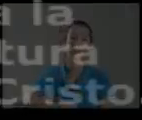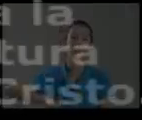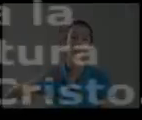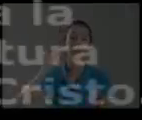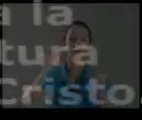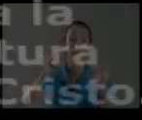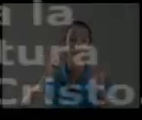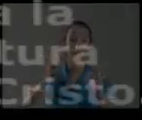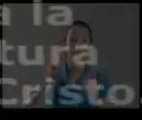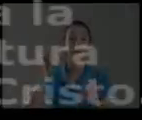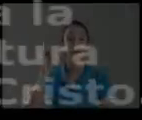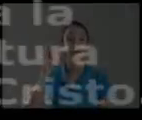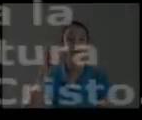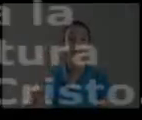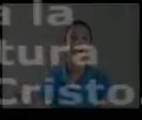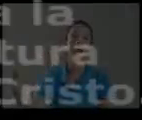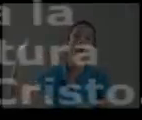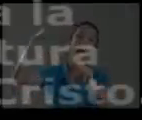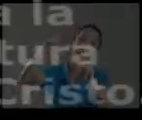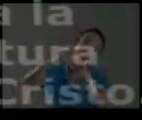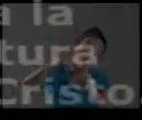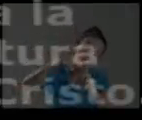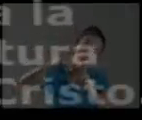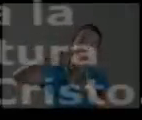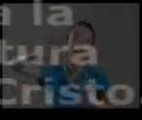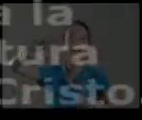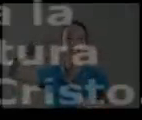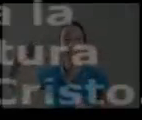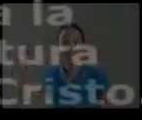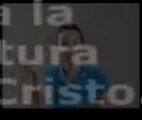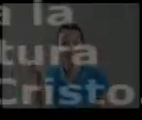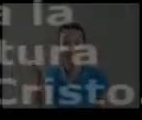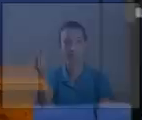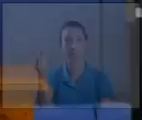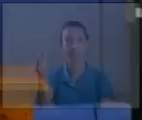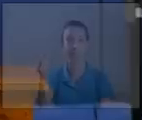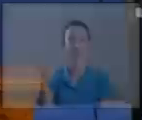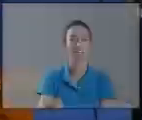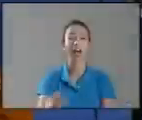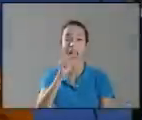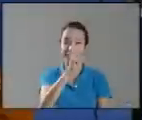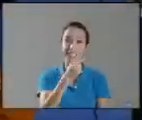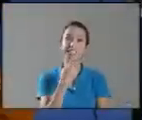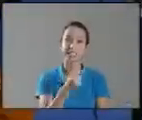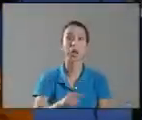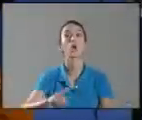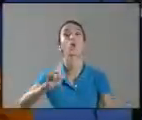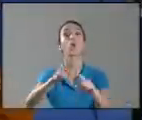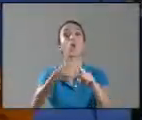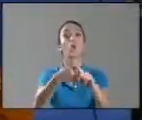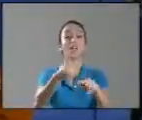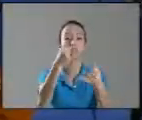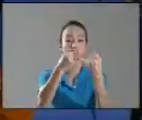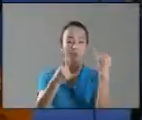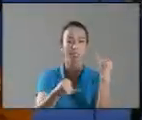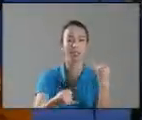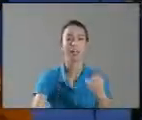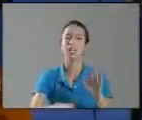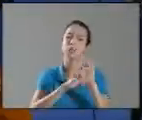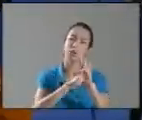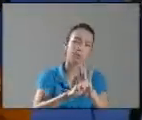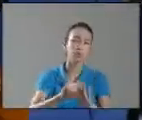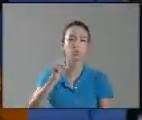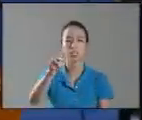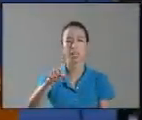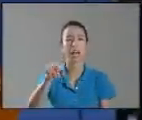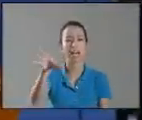apóstoles, profetas, evangelistas, pastores y maestros, y luego en el verso 13 dice, hasta que, ahí está dando un tiempo de